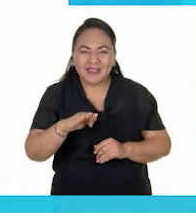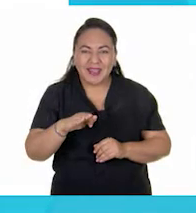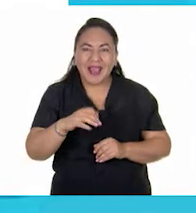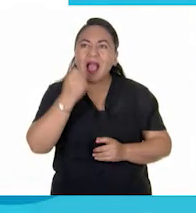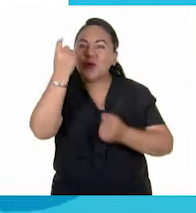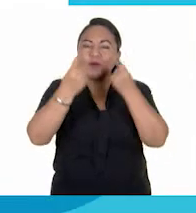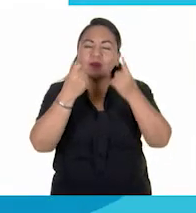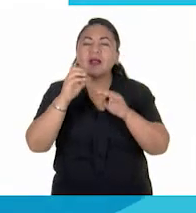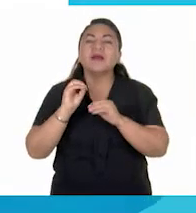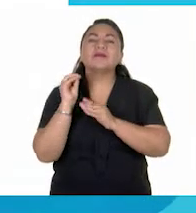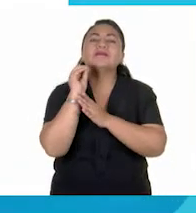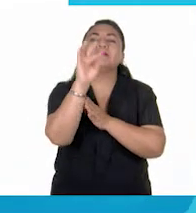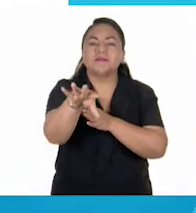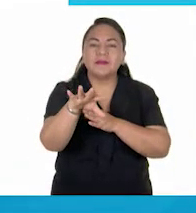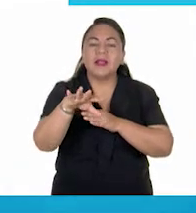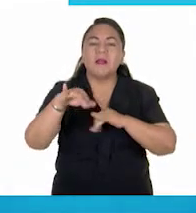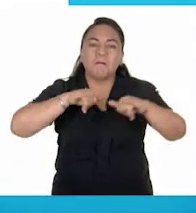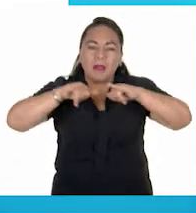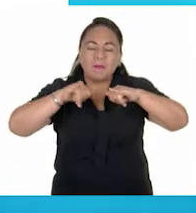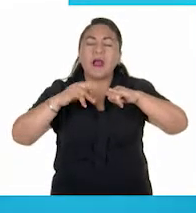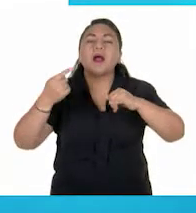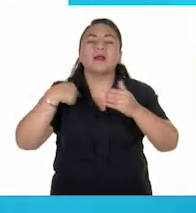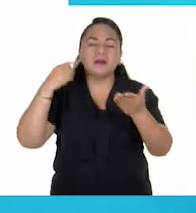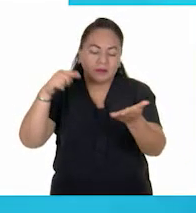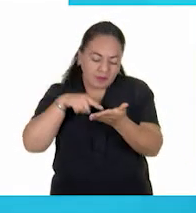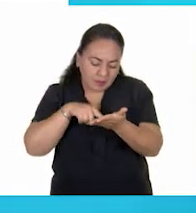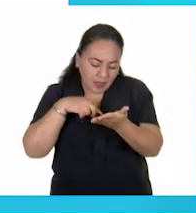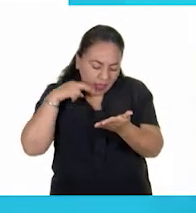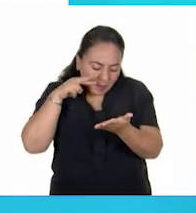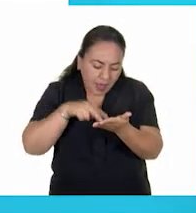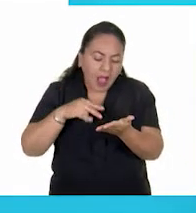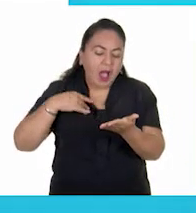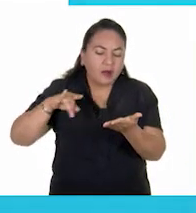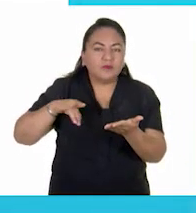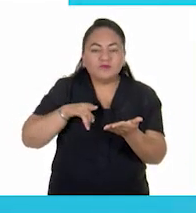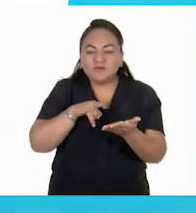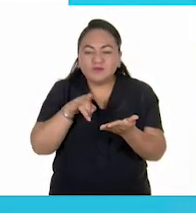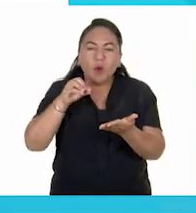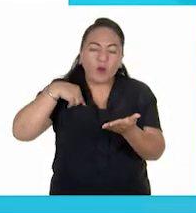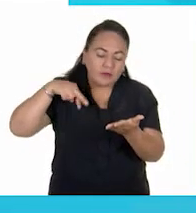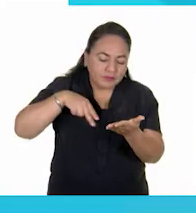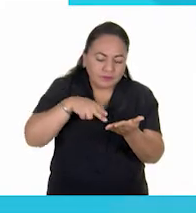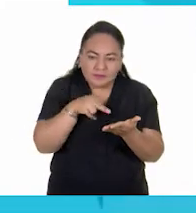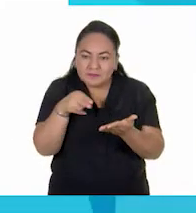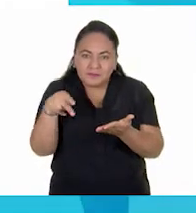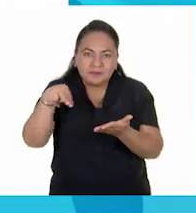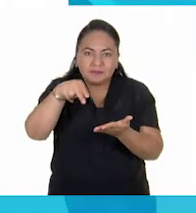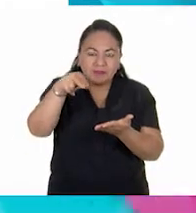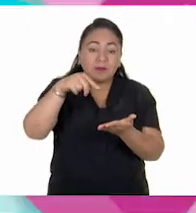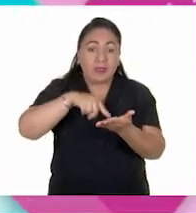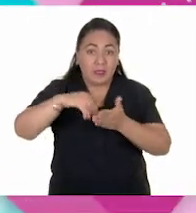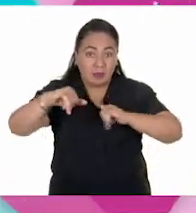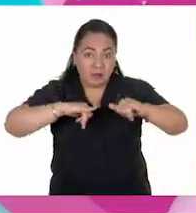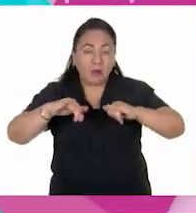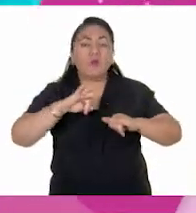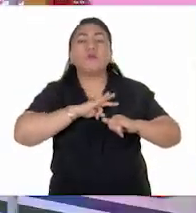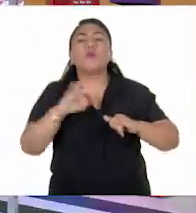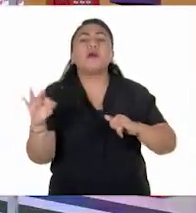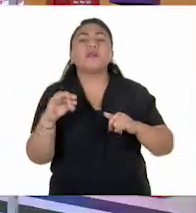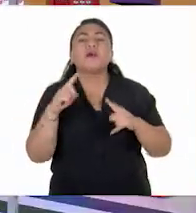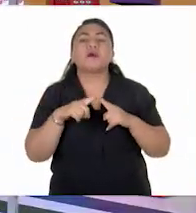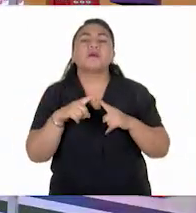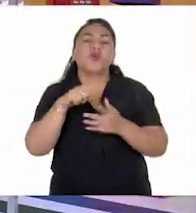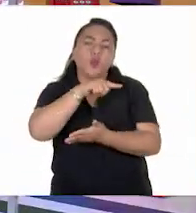personas mandan los croquis para que las personas se puedan ubicar. Y quedamos que los croquis pueden representar lugares